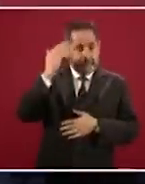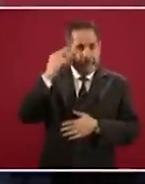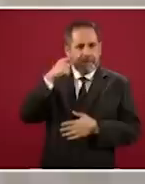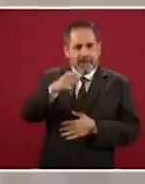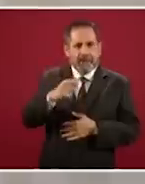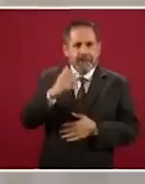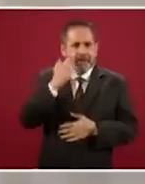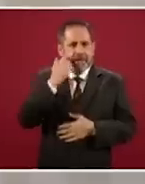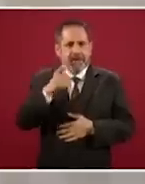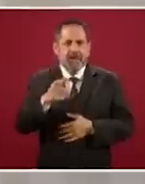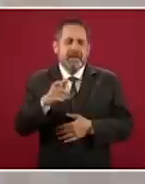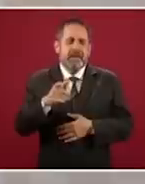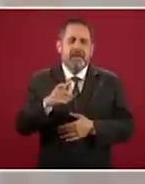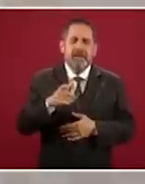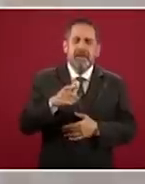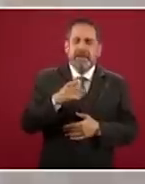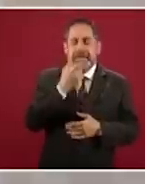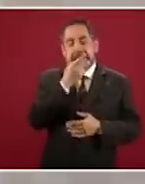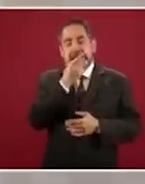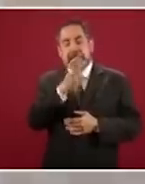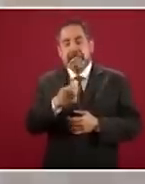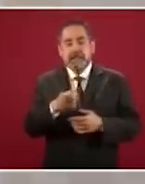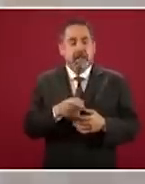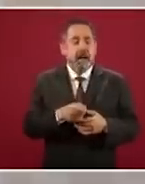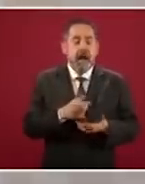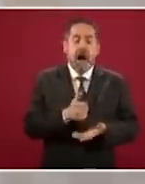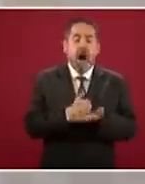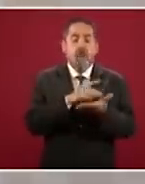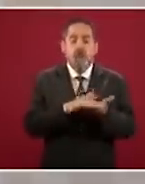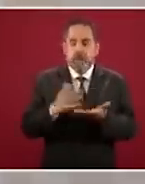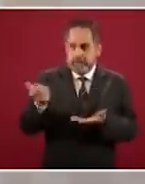Charola? ¿Sí? Hubo una